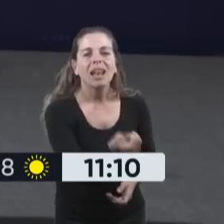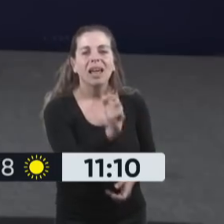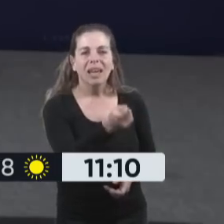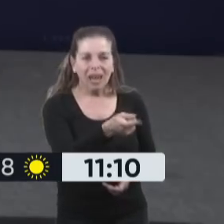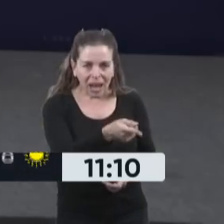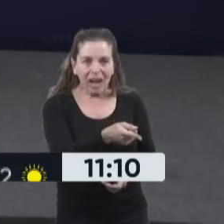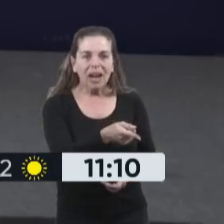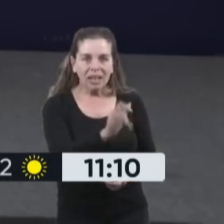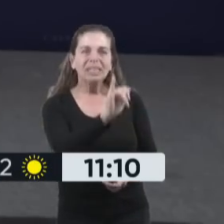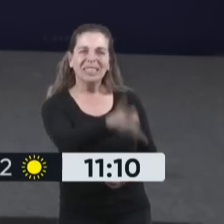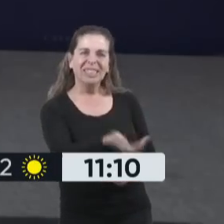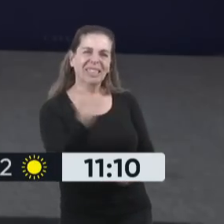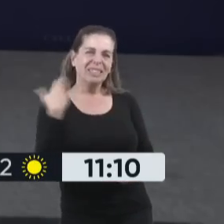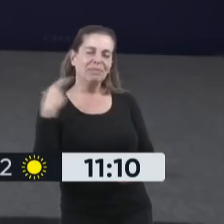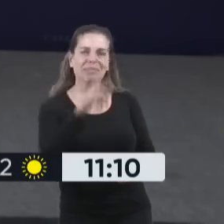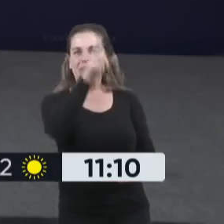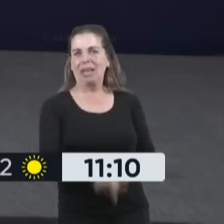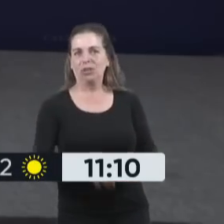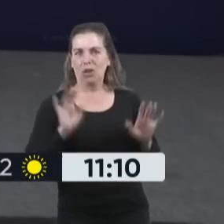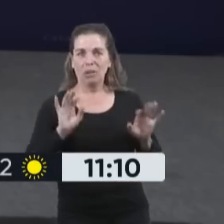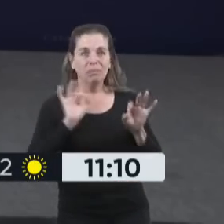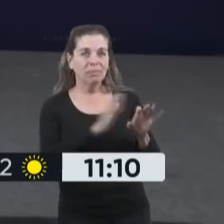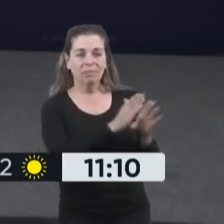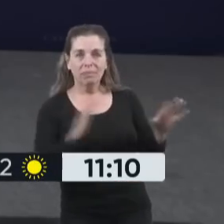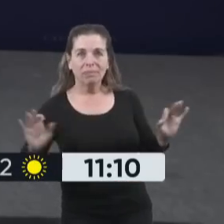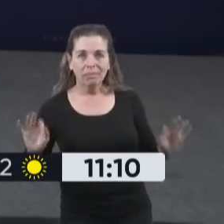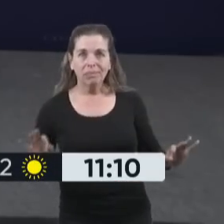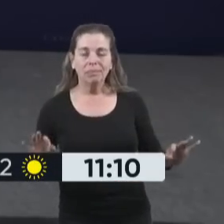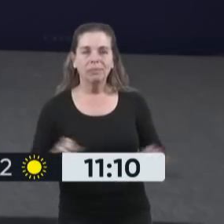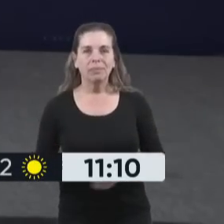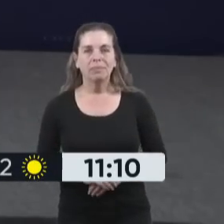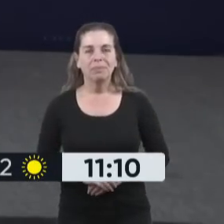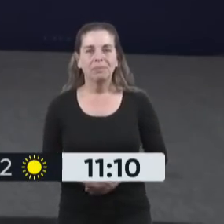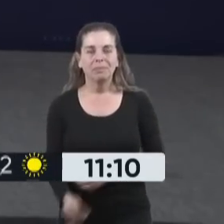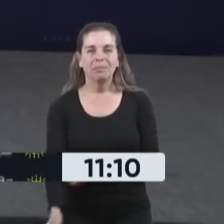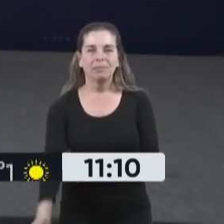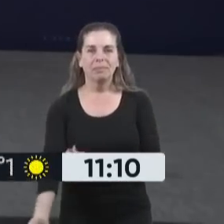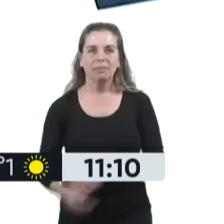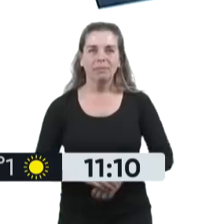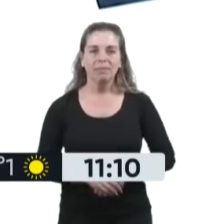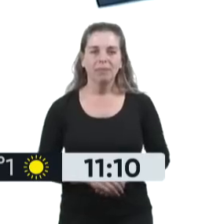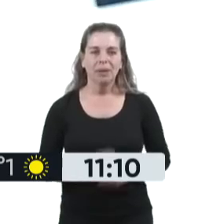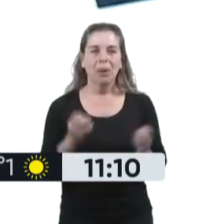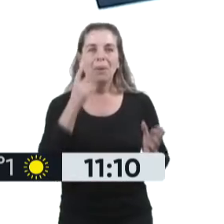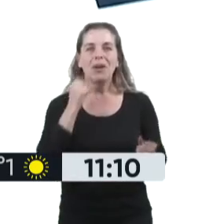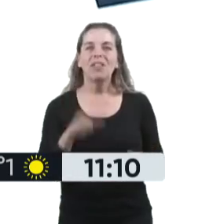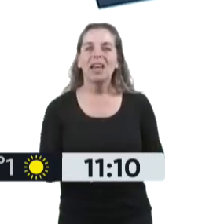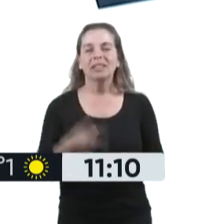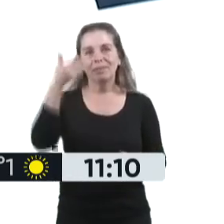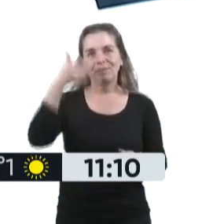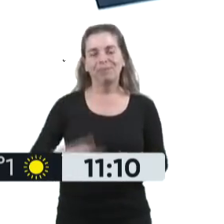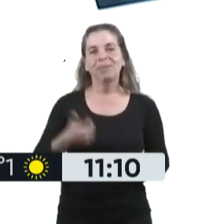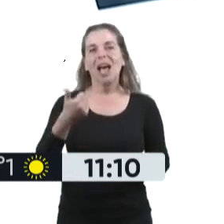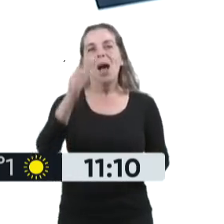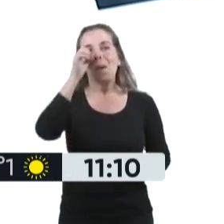Era zurdo. Bueno, hasta aquí lo mío, señores. Los escucho. Buenos días, Manuel Estela Garnica de A24.